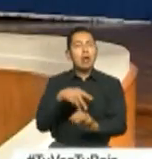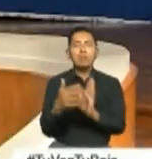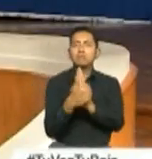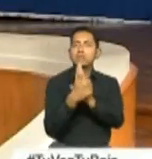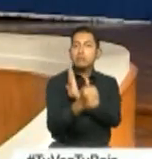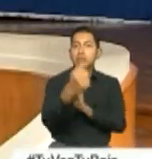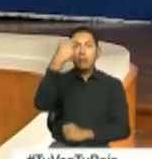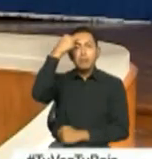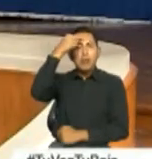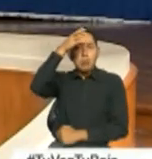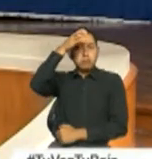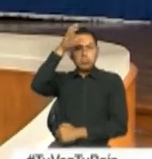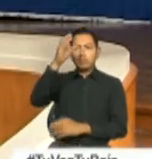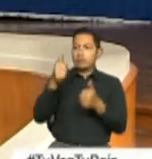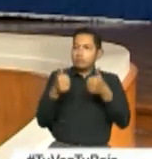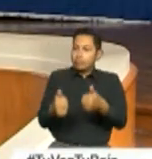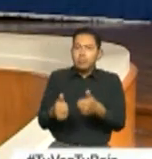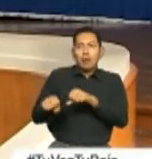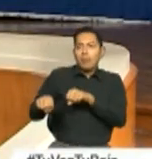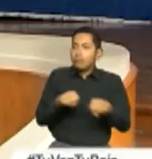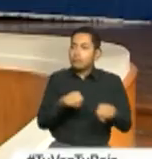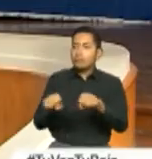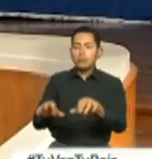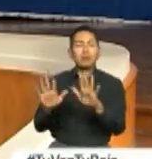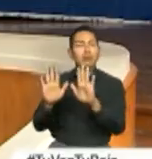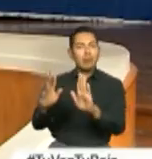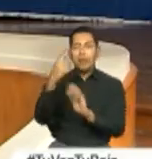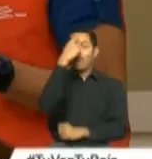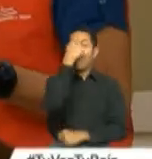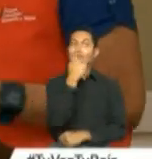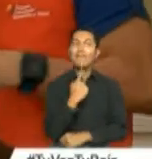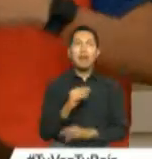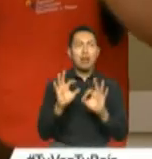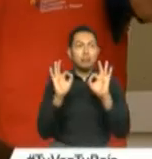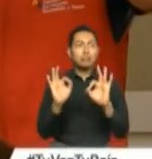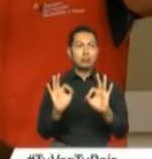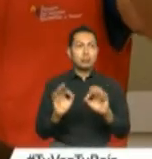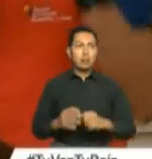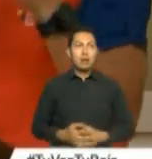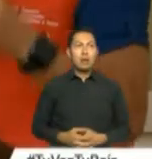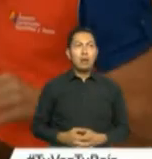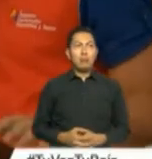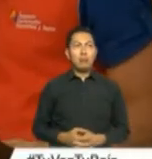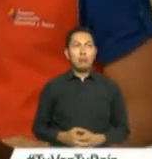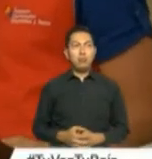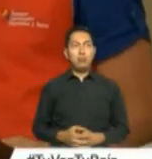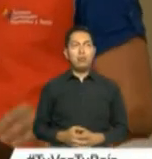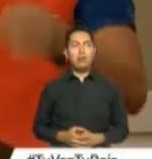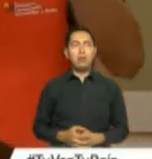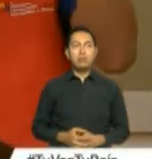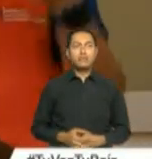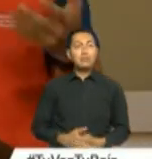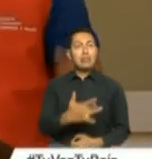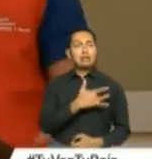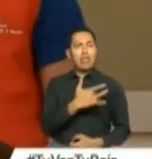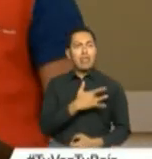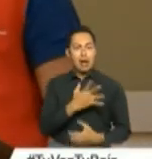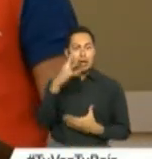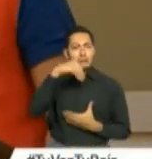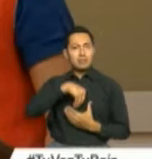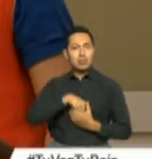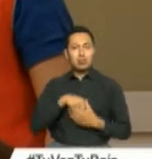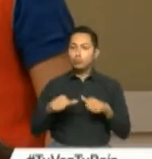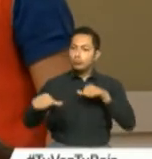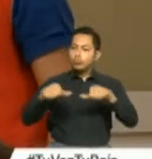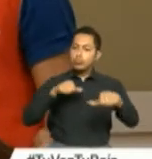los conocimientos y destrezas requeridos en su perfil ocupacional. Que hay un imperativo moral dentro de la administración